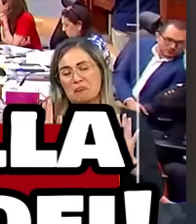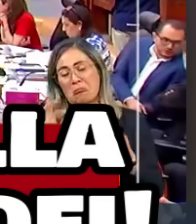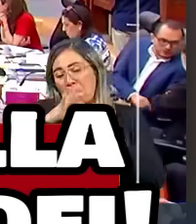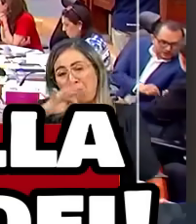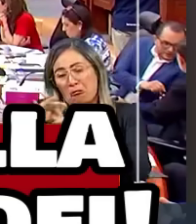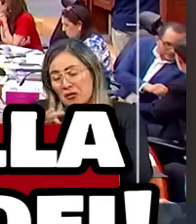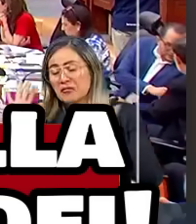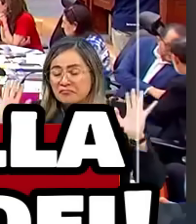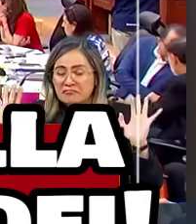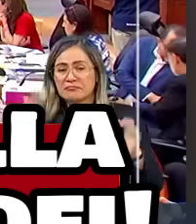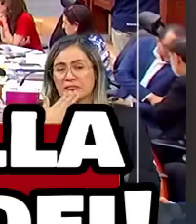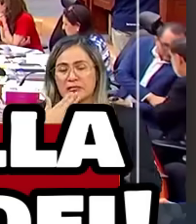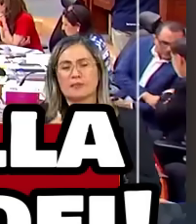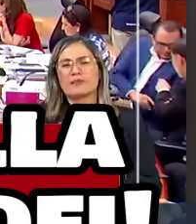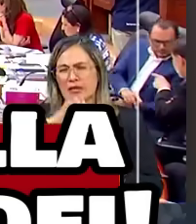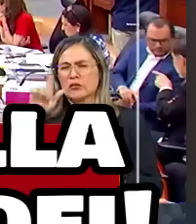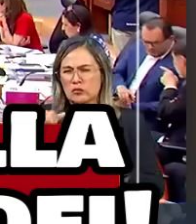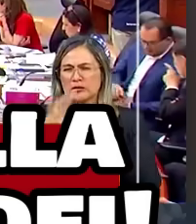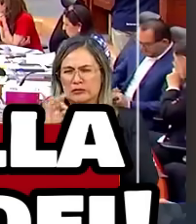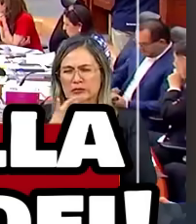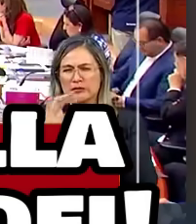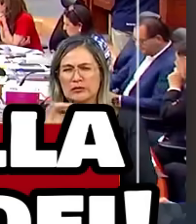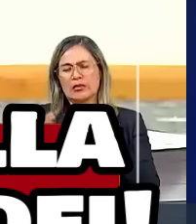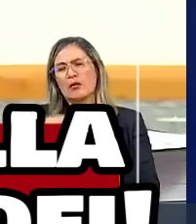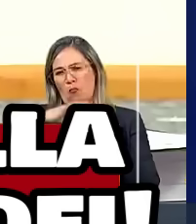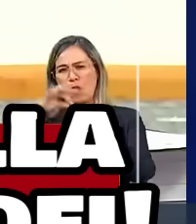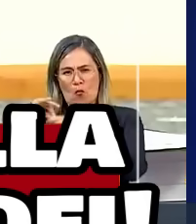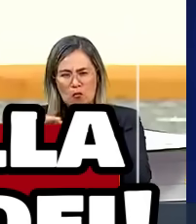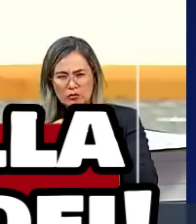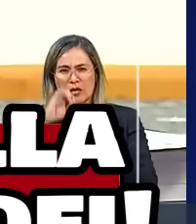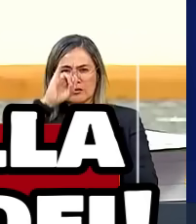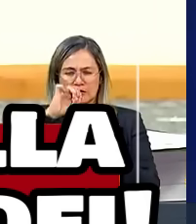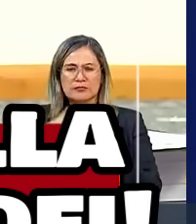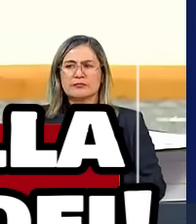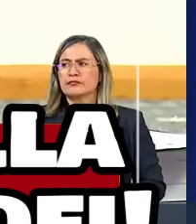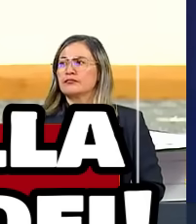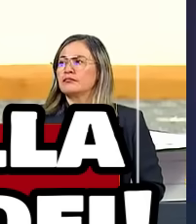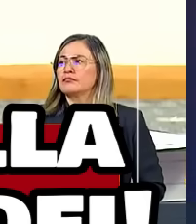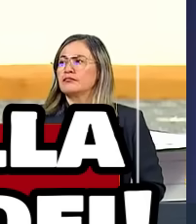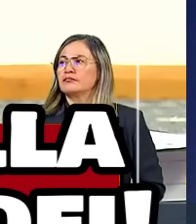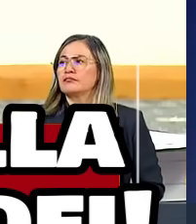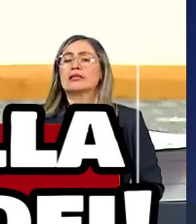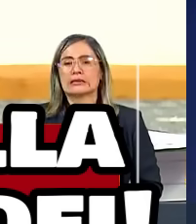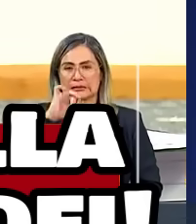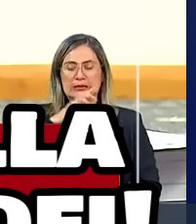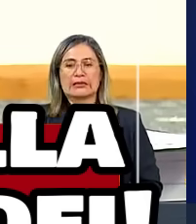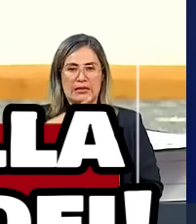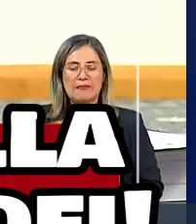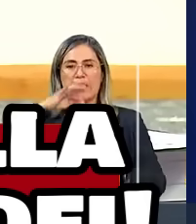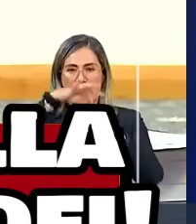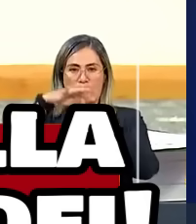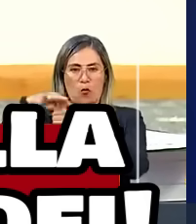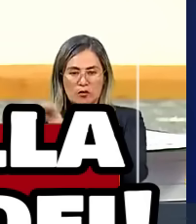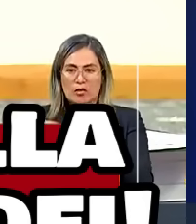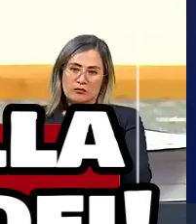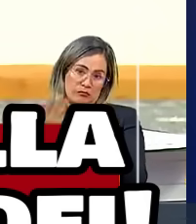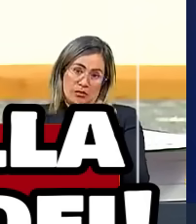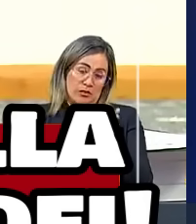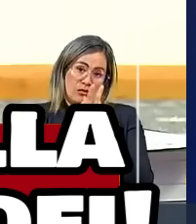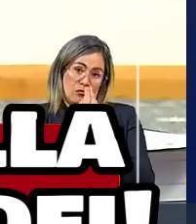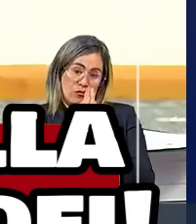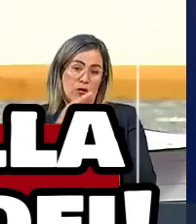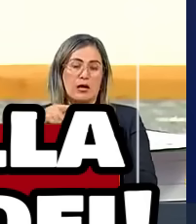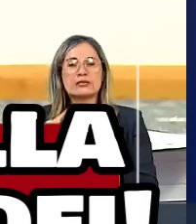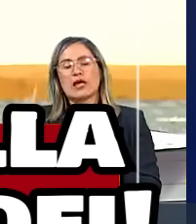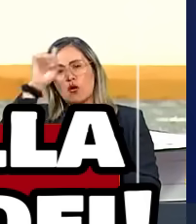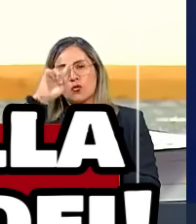nos remitimos si hay argumentos para someterla a votación. Ajá. Si se tiene que votar. Usted dice que no. El Consejo